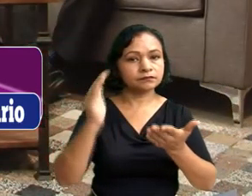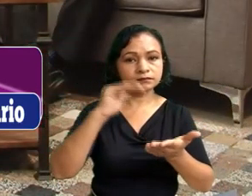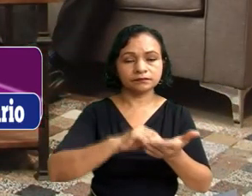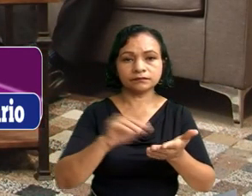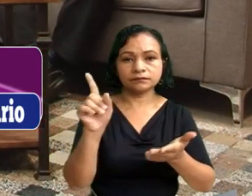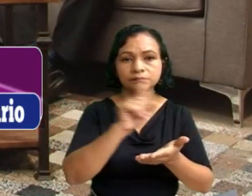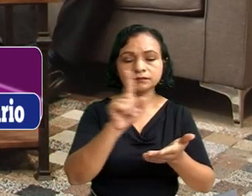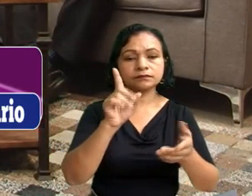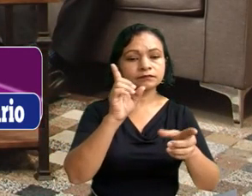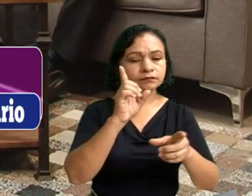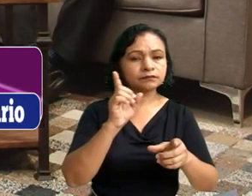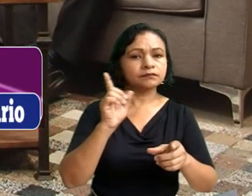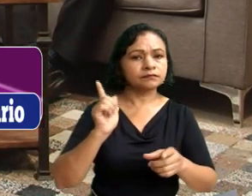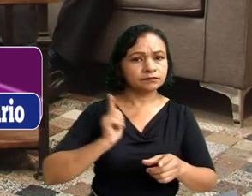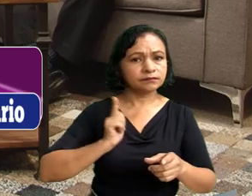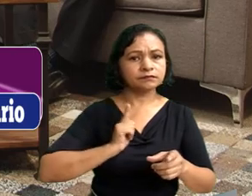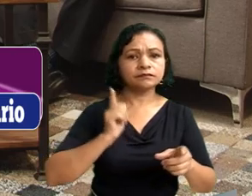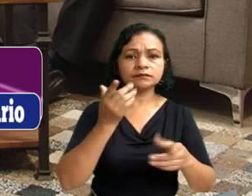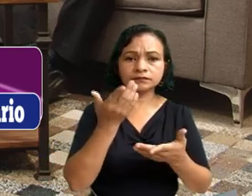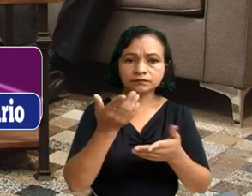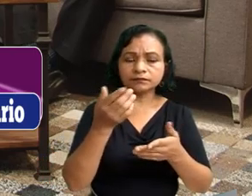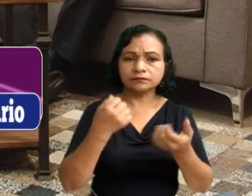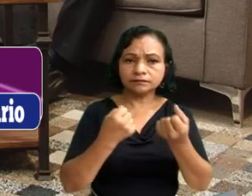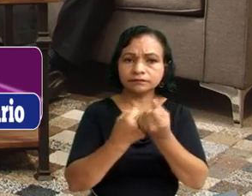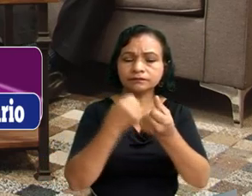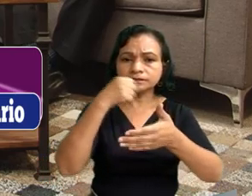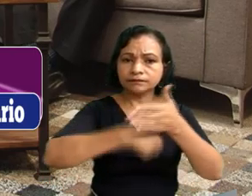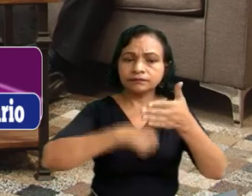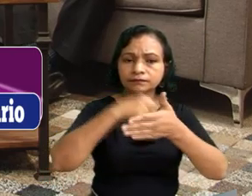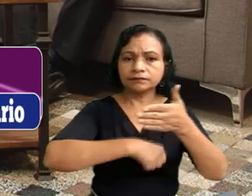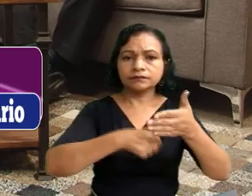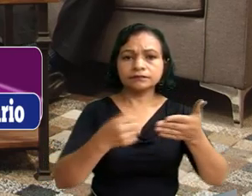tenemos que prepararnos para